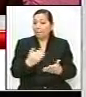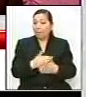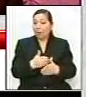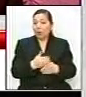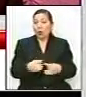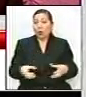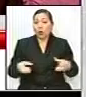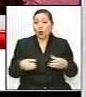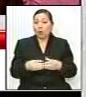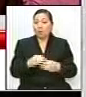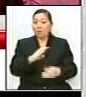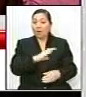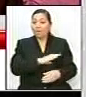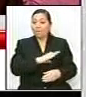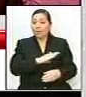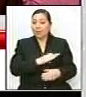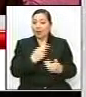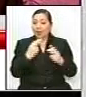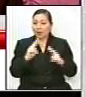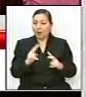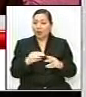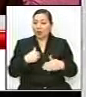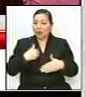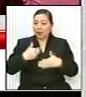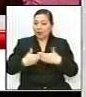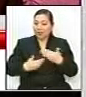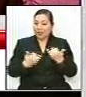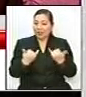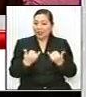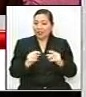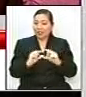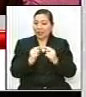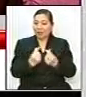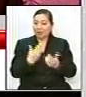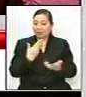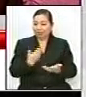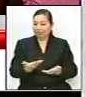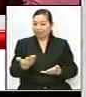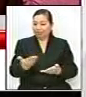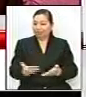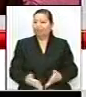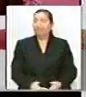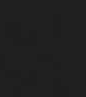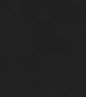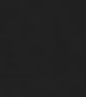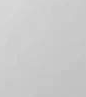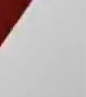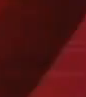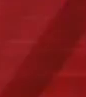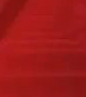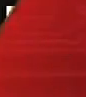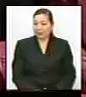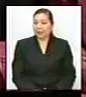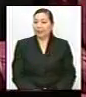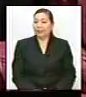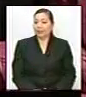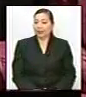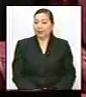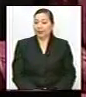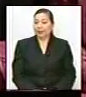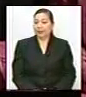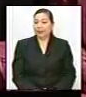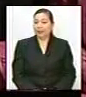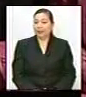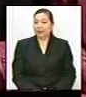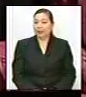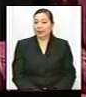de la Comisión de Fiscalización. Vamos a ver la continuación de esta sesión. Adelante. RENIEC verifica las huellas digitales a través de un